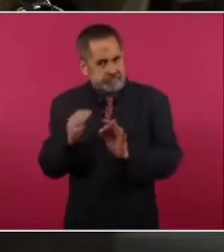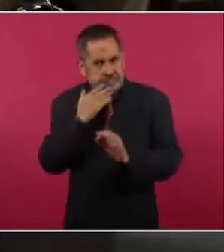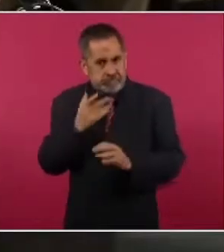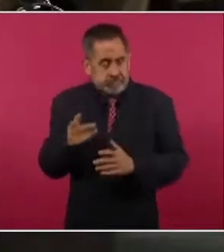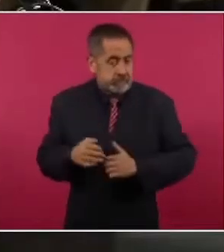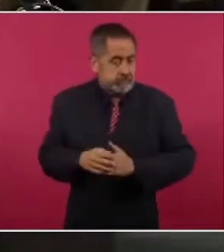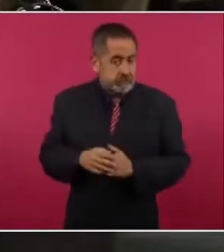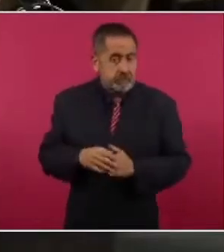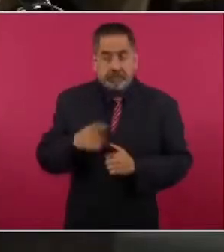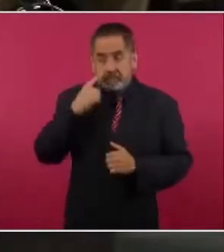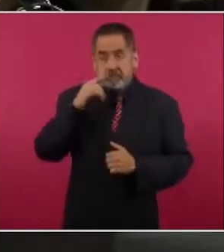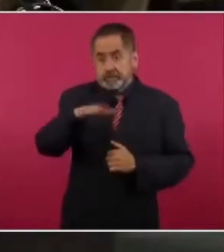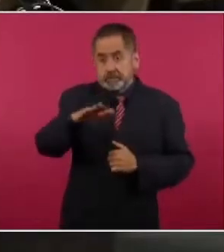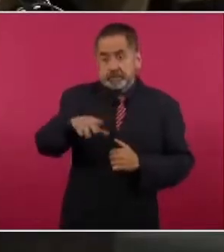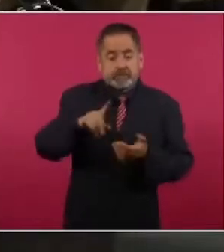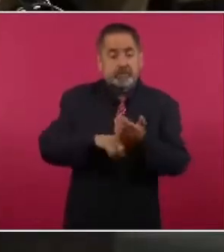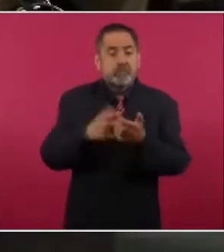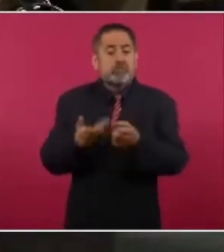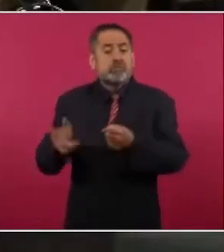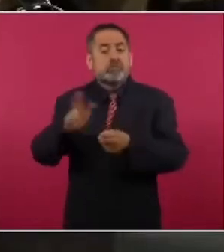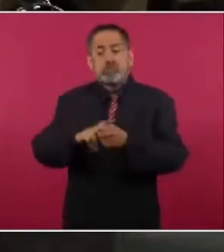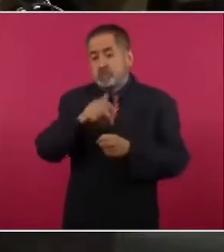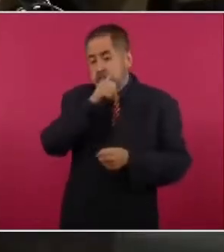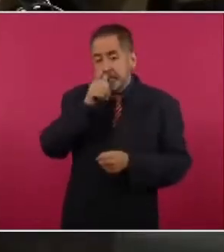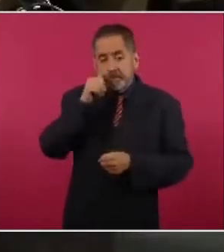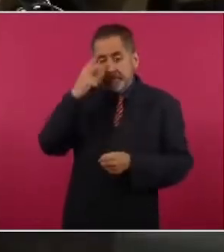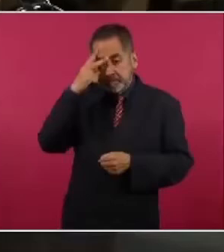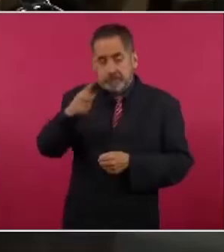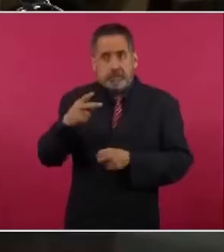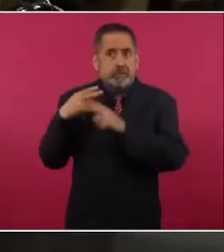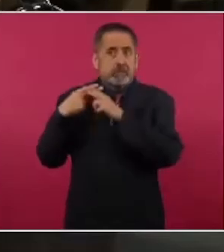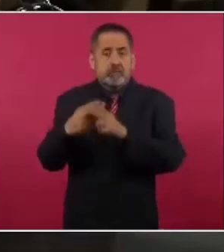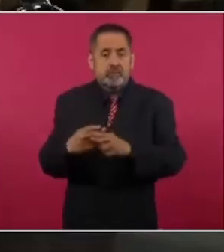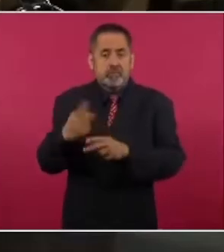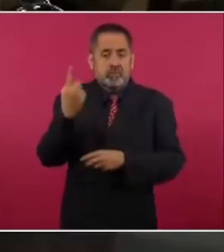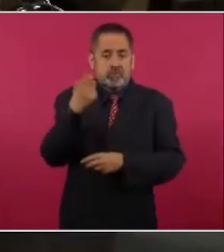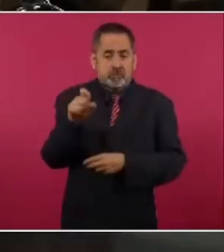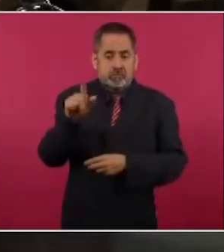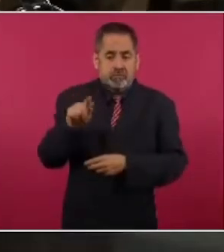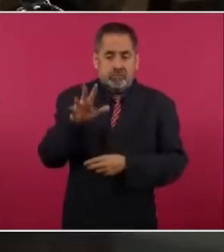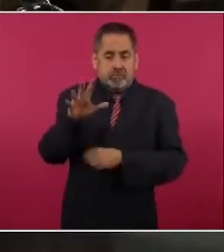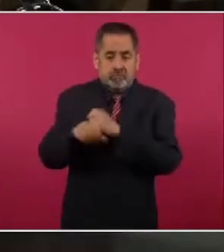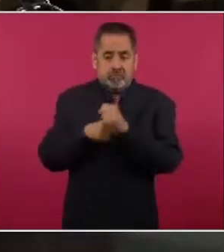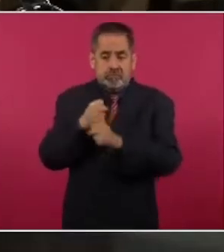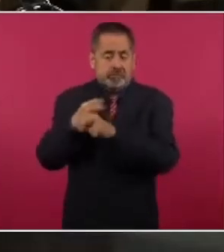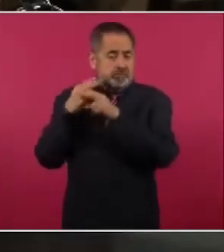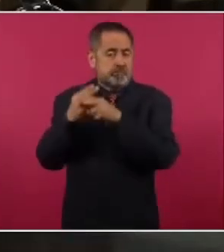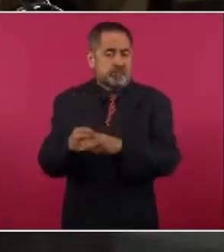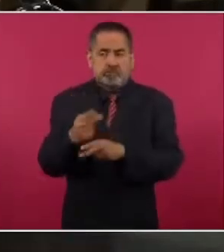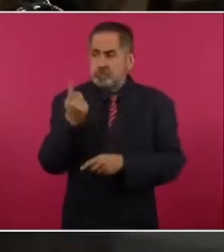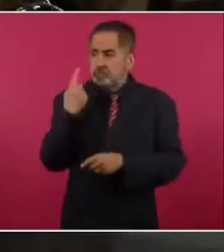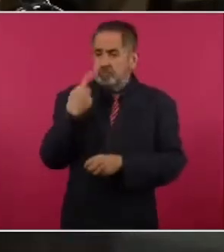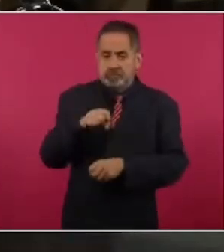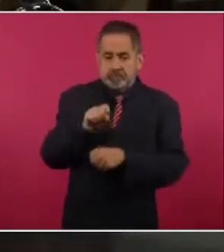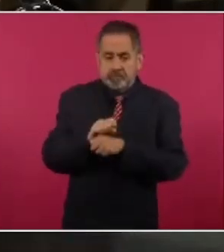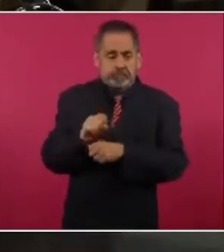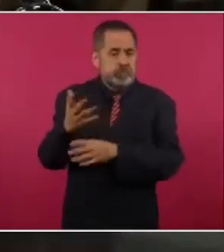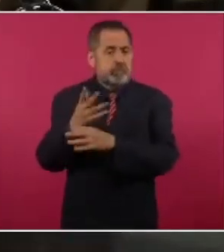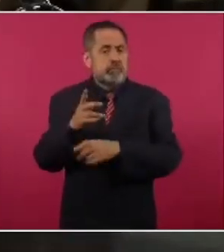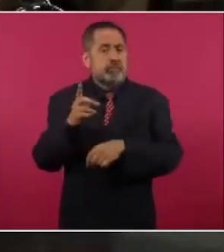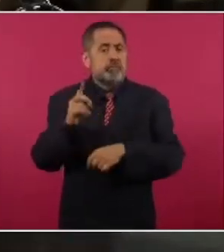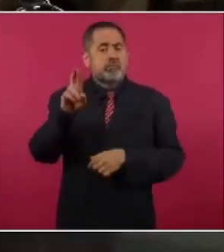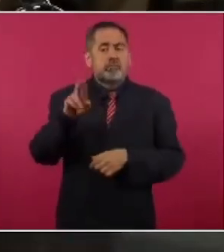Por cierto, cabe destacar que el Hospital Juárez de México cumplió su aniversario 175 la semana pasada y nos decía el doctor